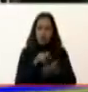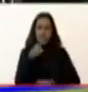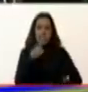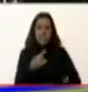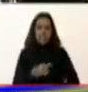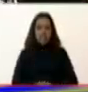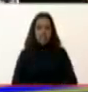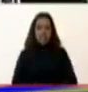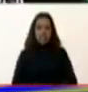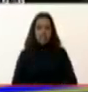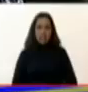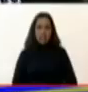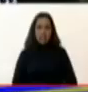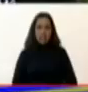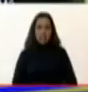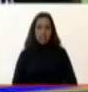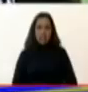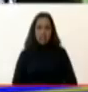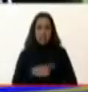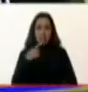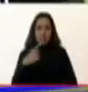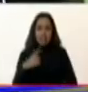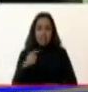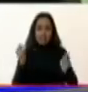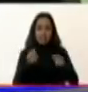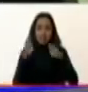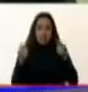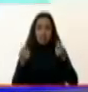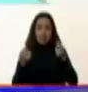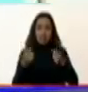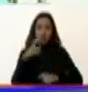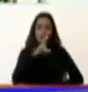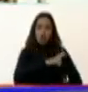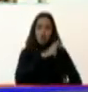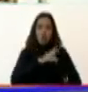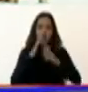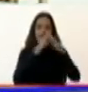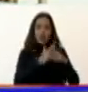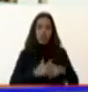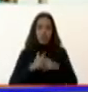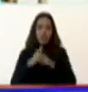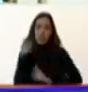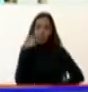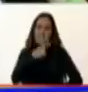récord oficial de los Estados Unidos, ellos mienten.